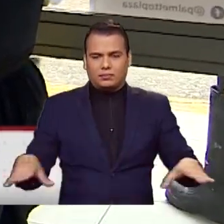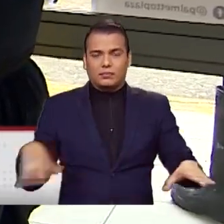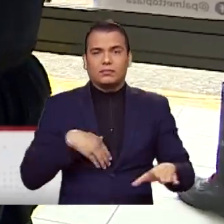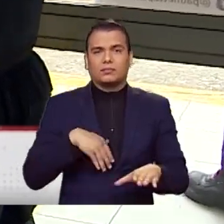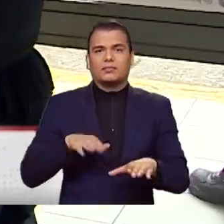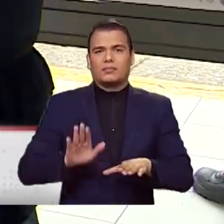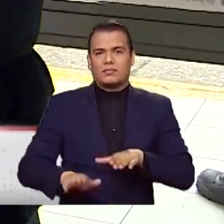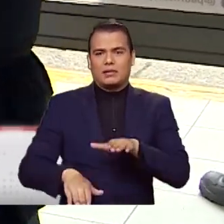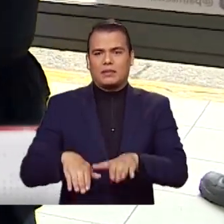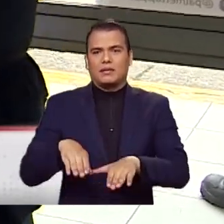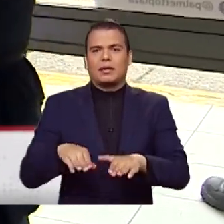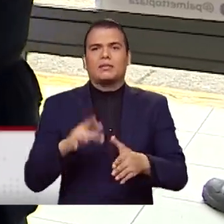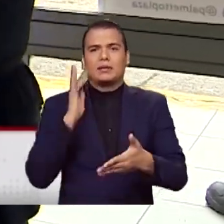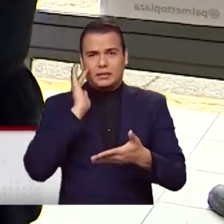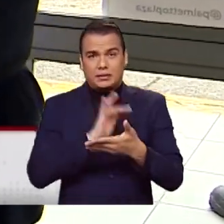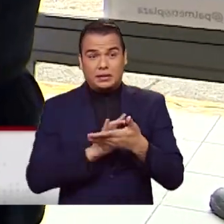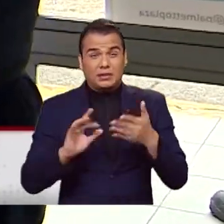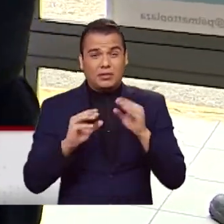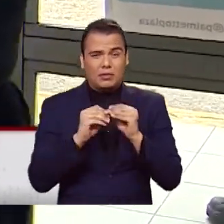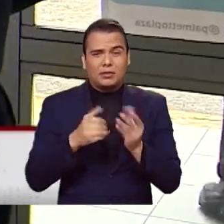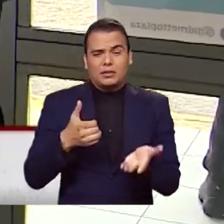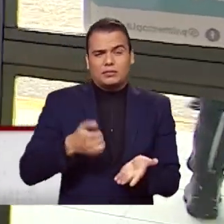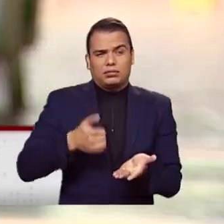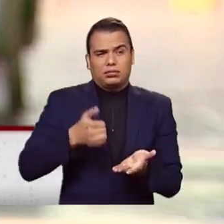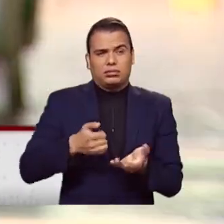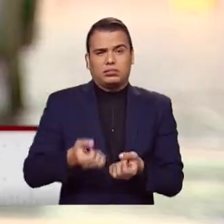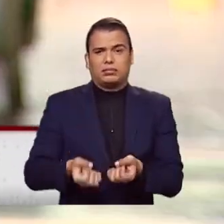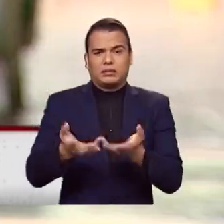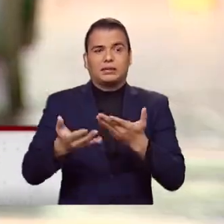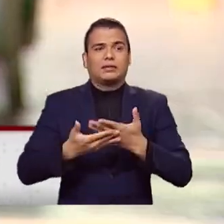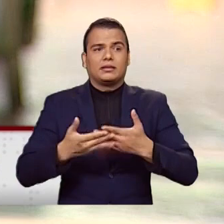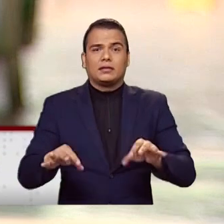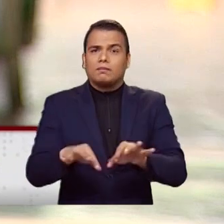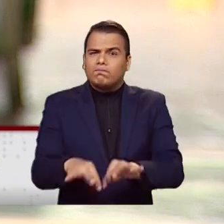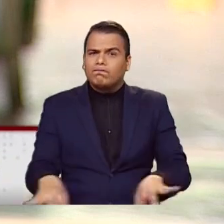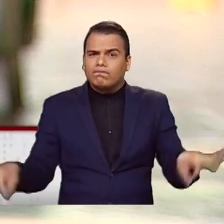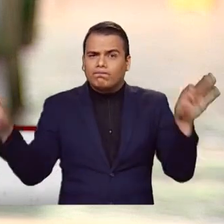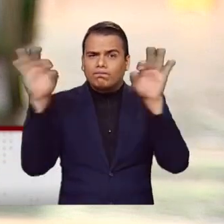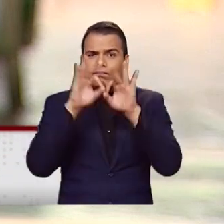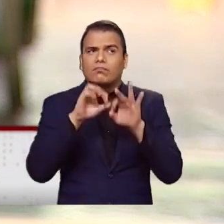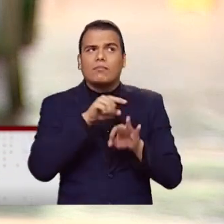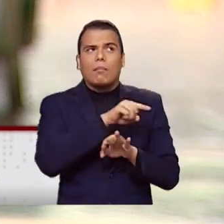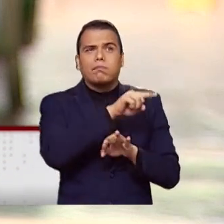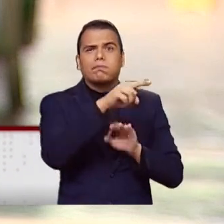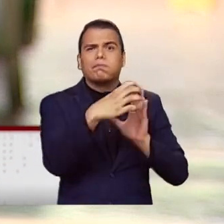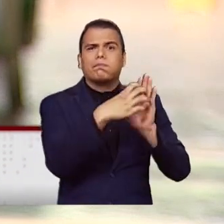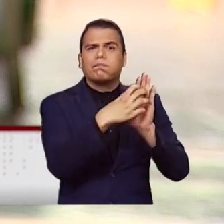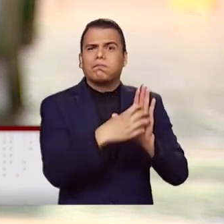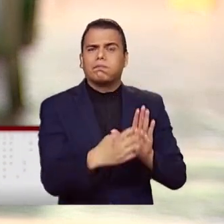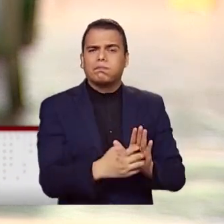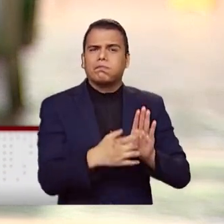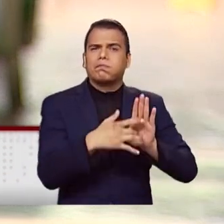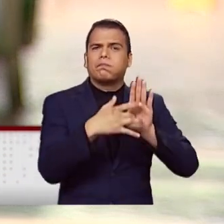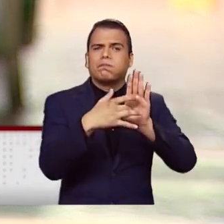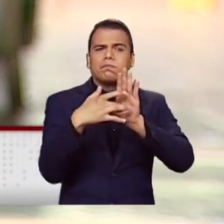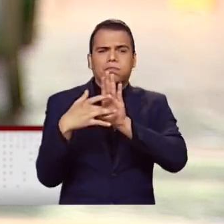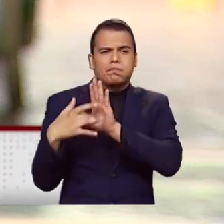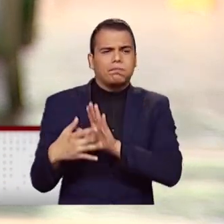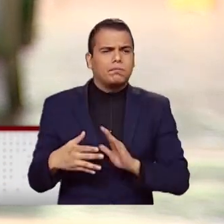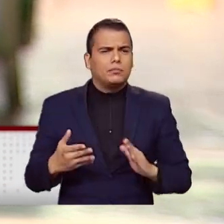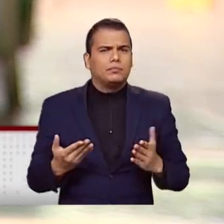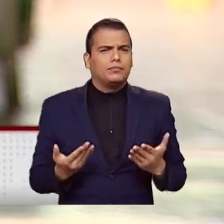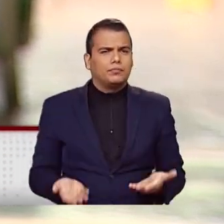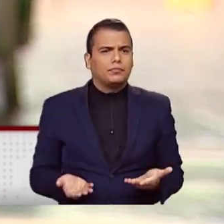y también suministrando el gel antibacterial. Muy importante la señalética que tenemos tanto en pasillos como en baños, donde se